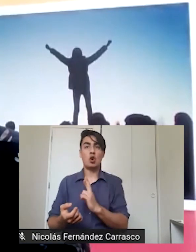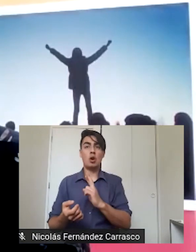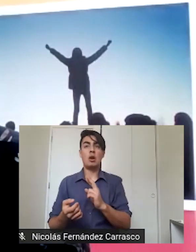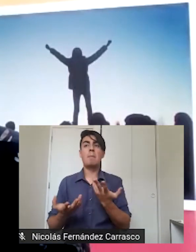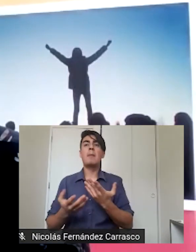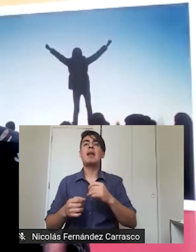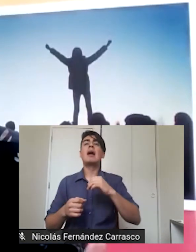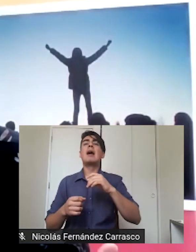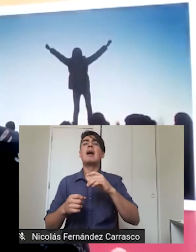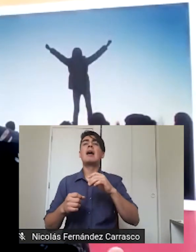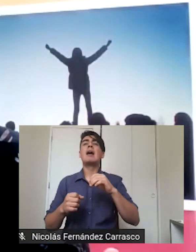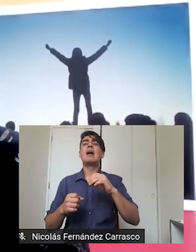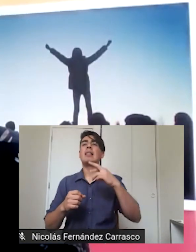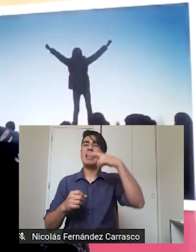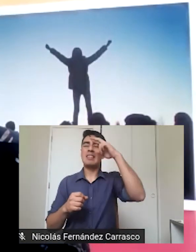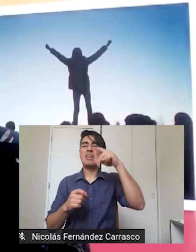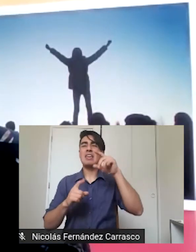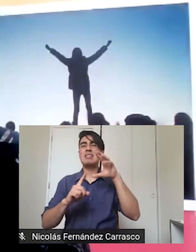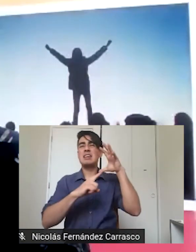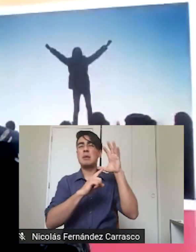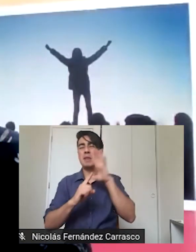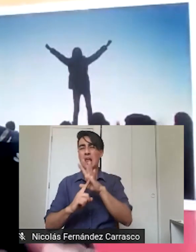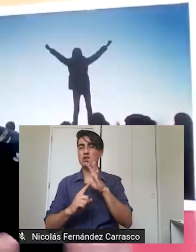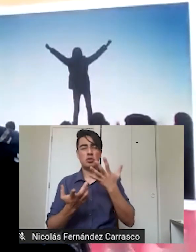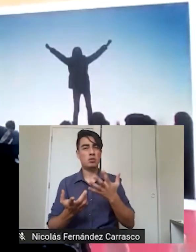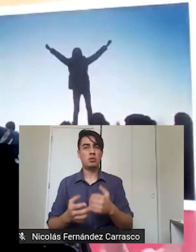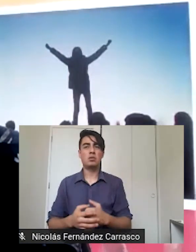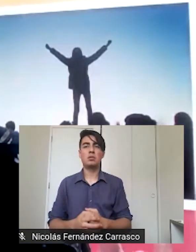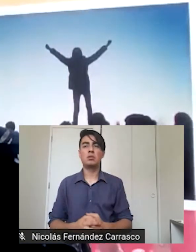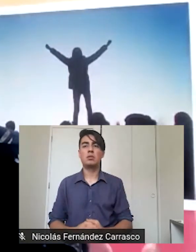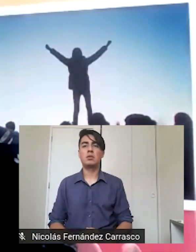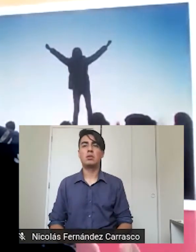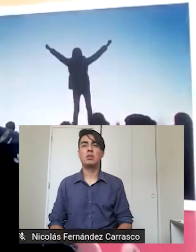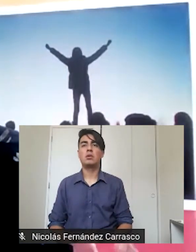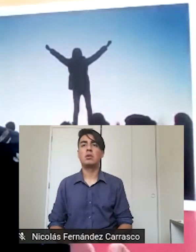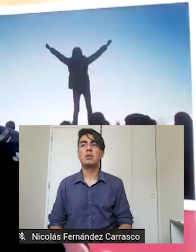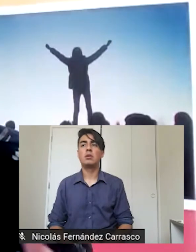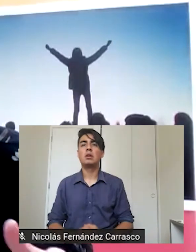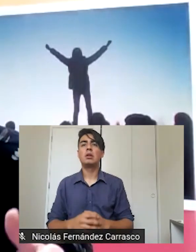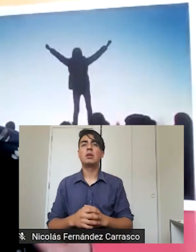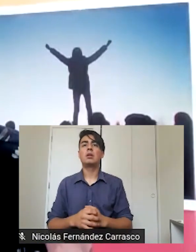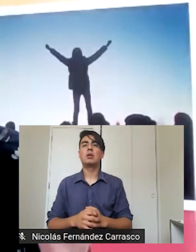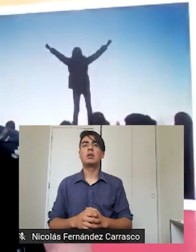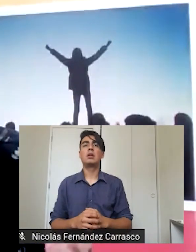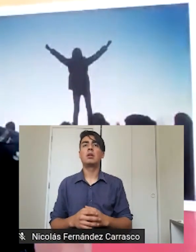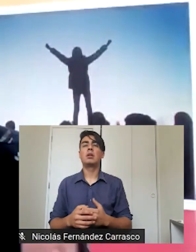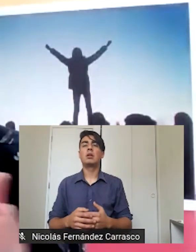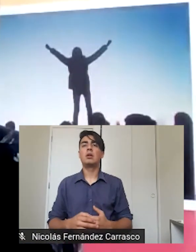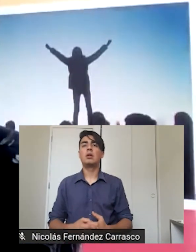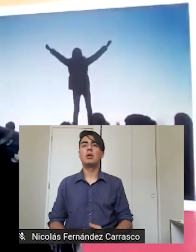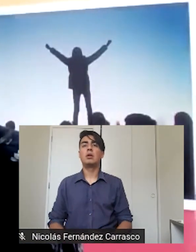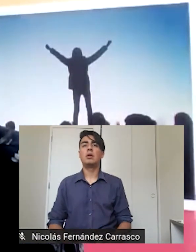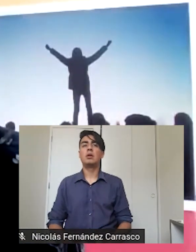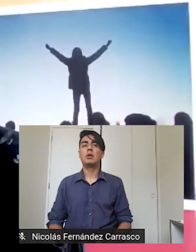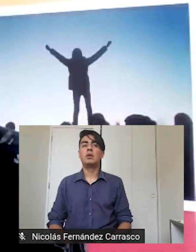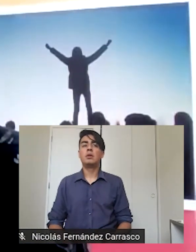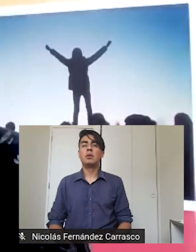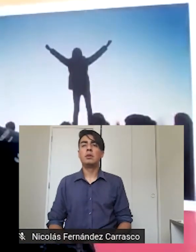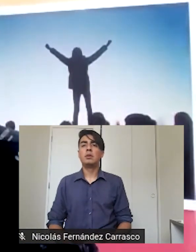discriminación. Por ejemplo, una persona que no quiere estar o querer exponer